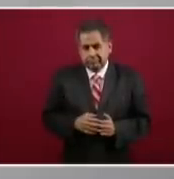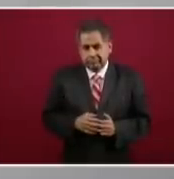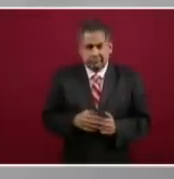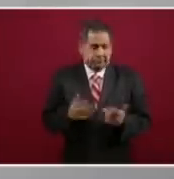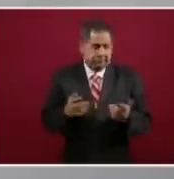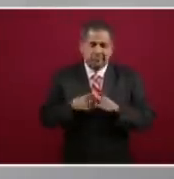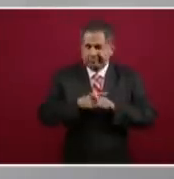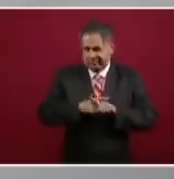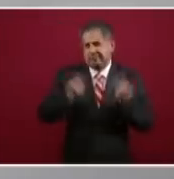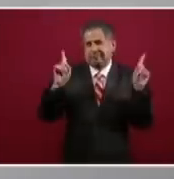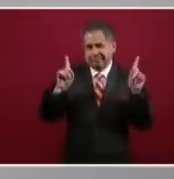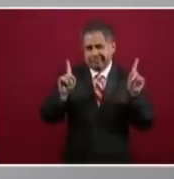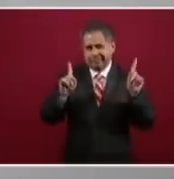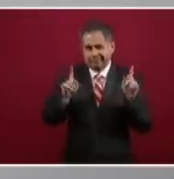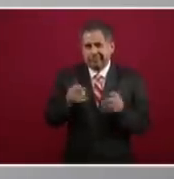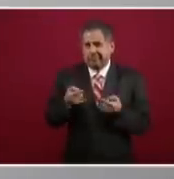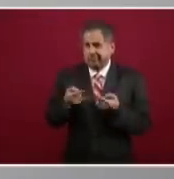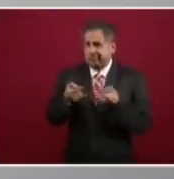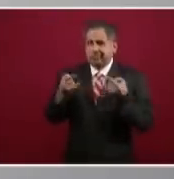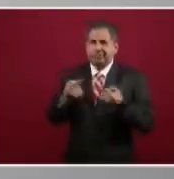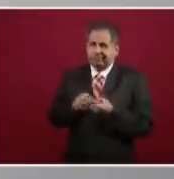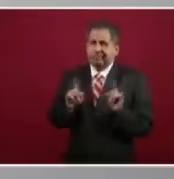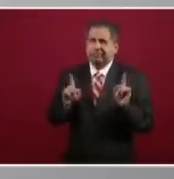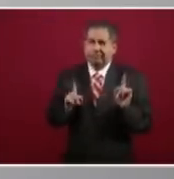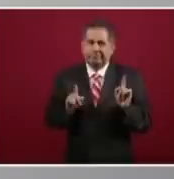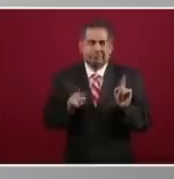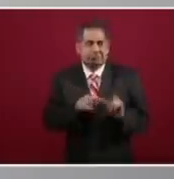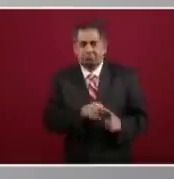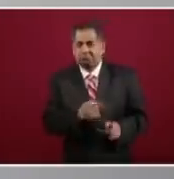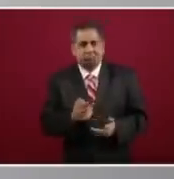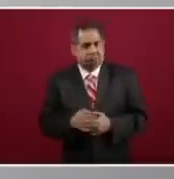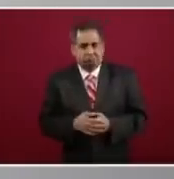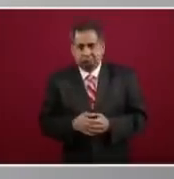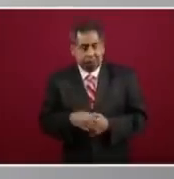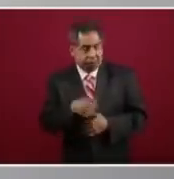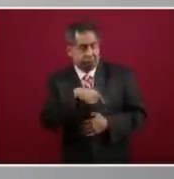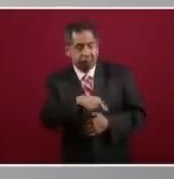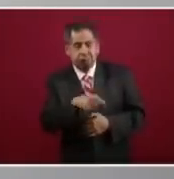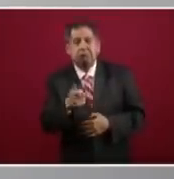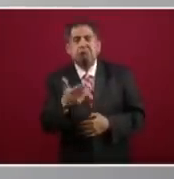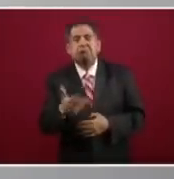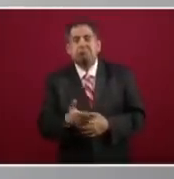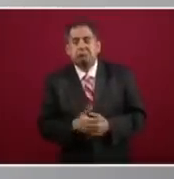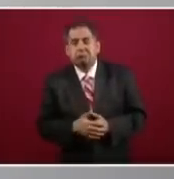pues otro gallo cantaría pero qué hicieron